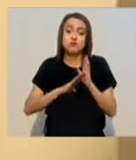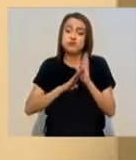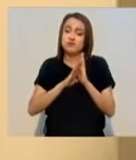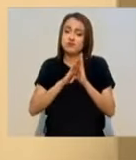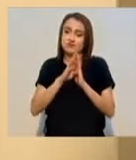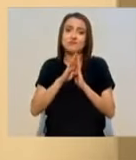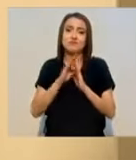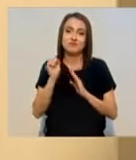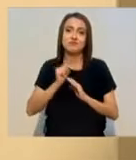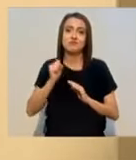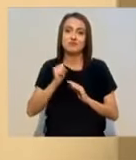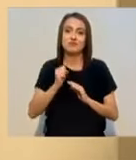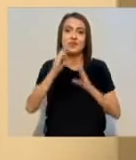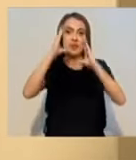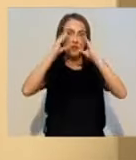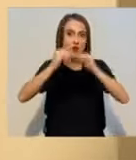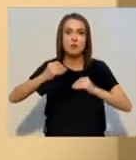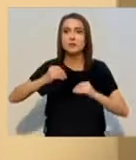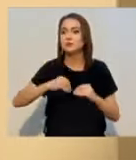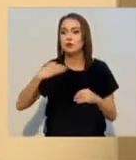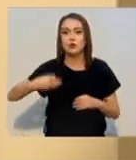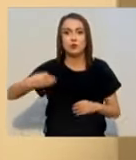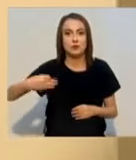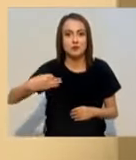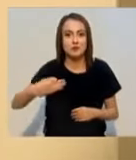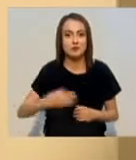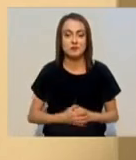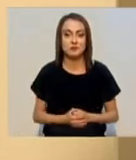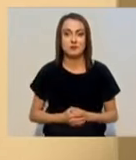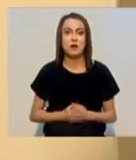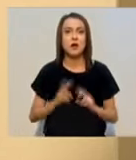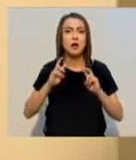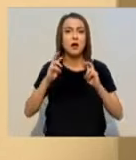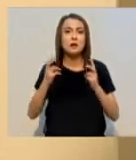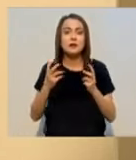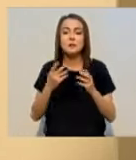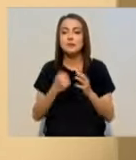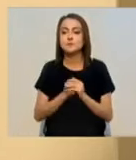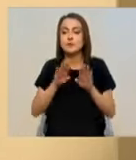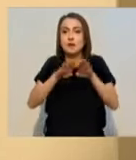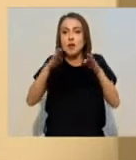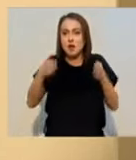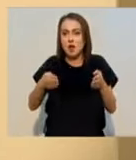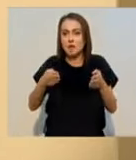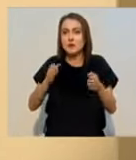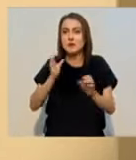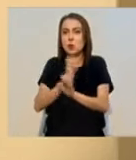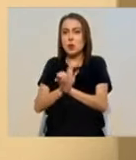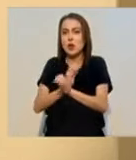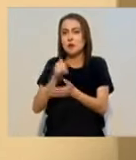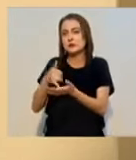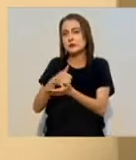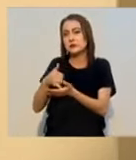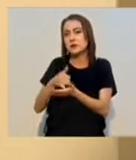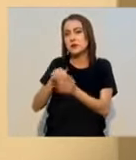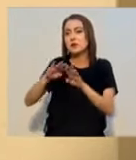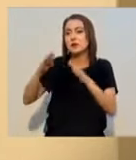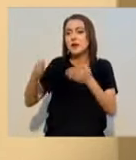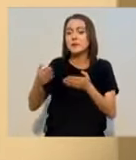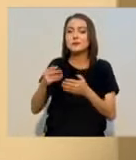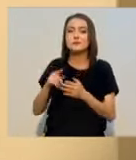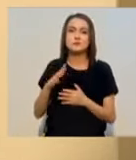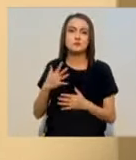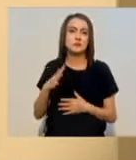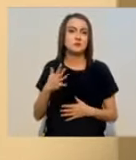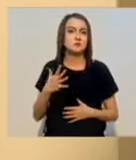altos, ¿verdad?, de reportes diarios. En cuanto a camas de unidades de cuidados intensivos,